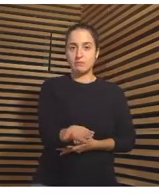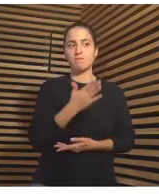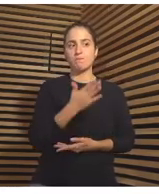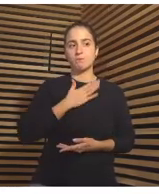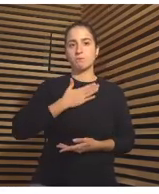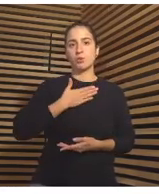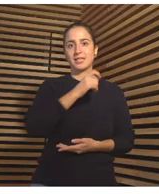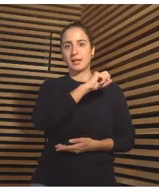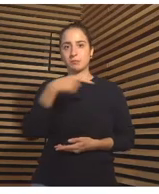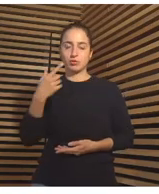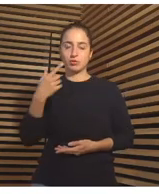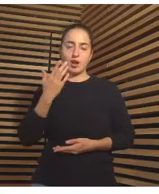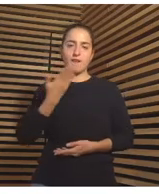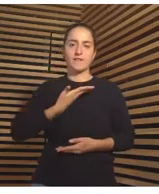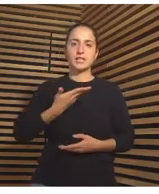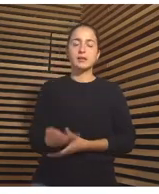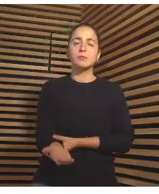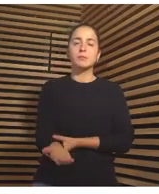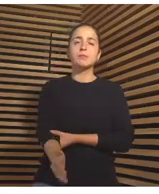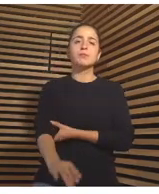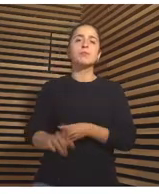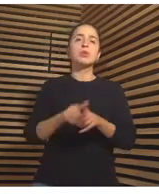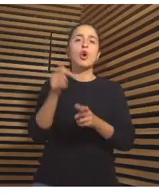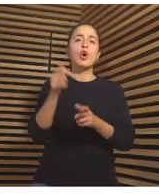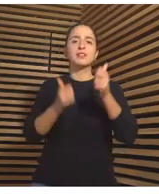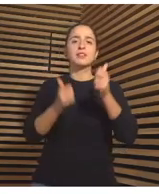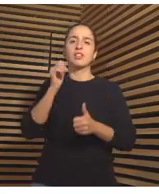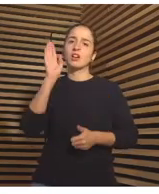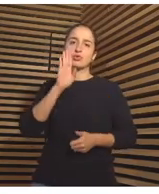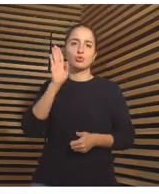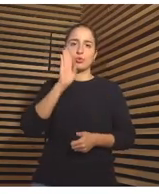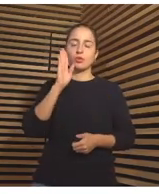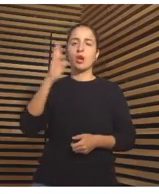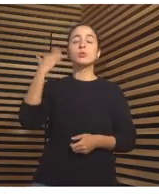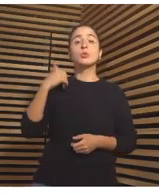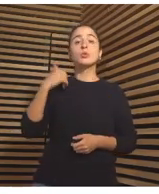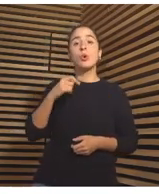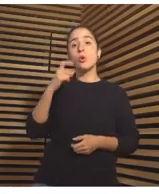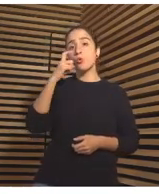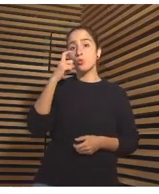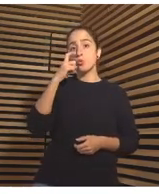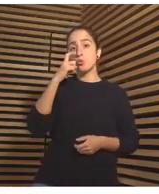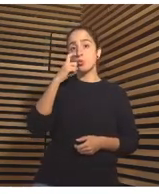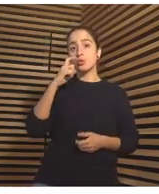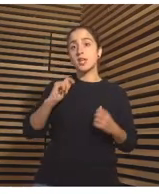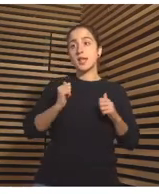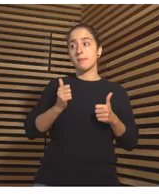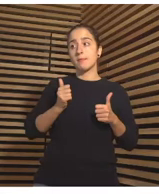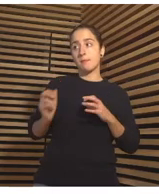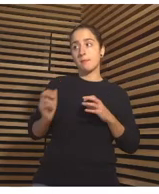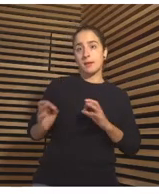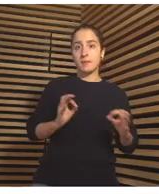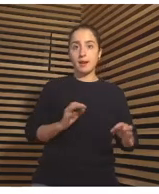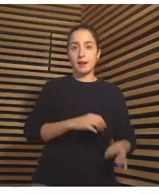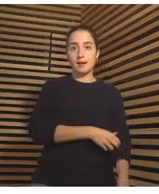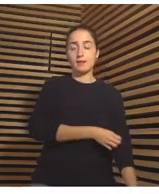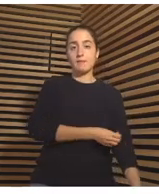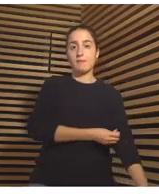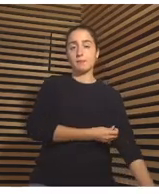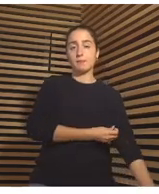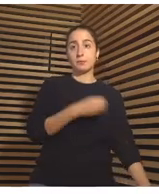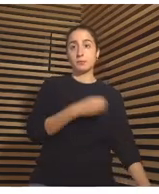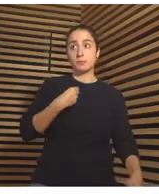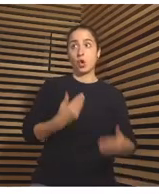Suponen una competencia desleal. En julio, cuando se estaban empezando a preparar estas